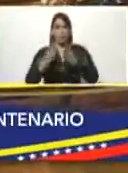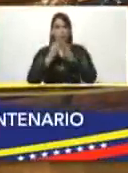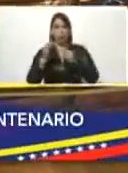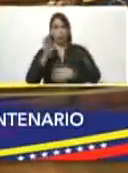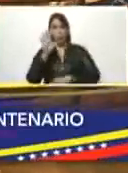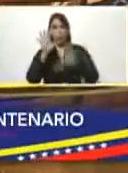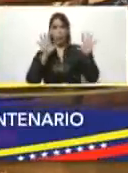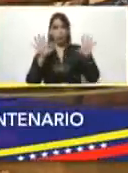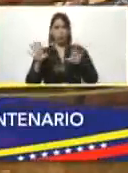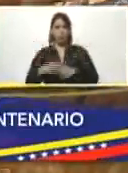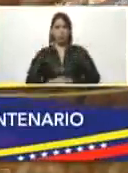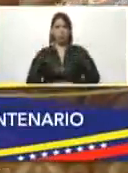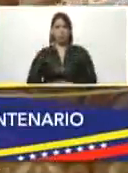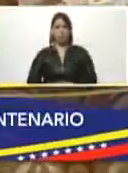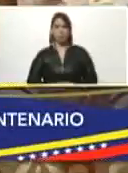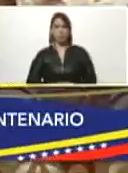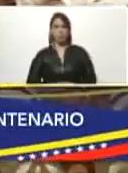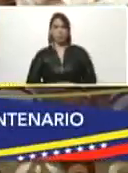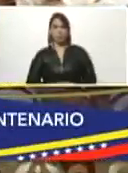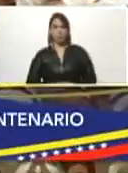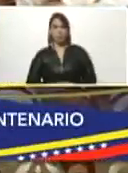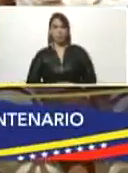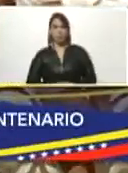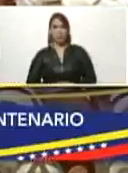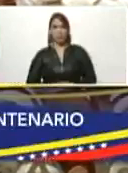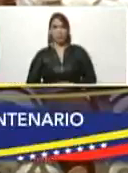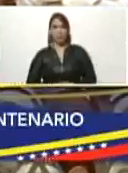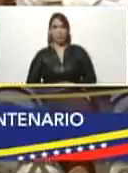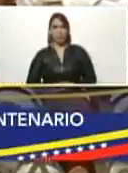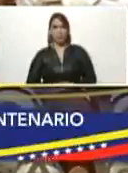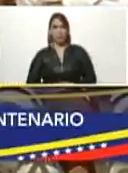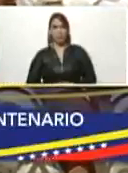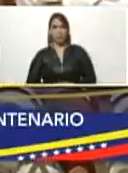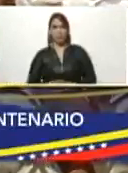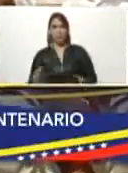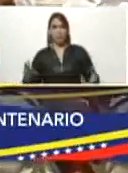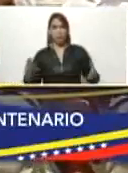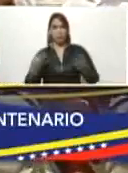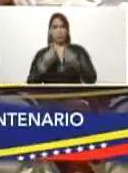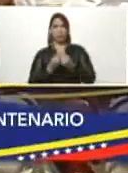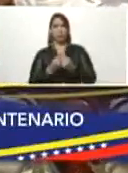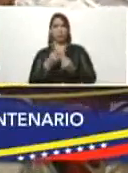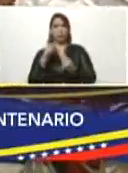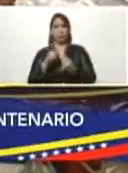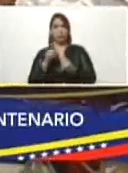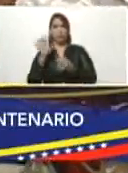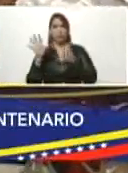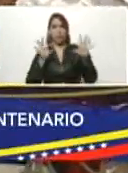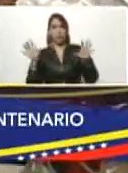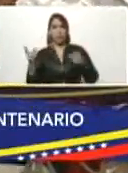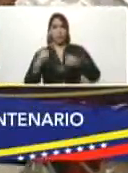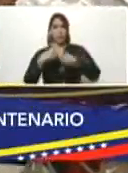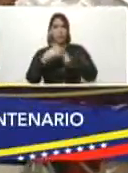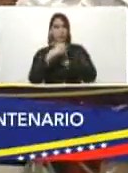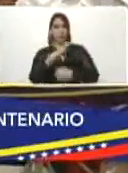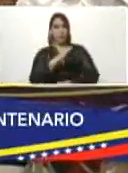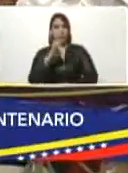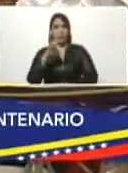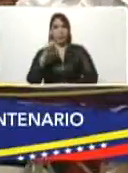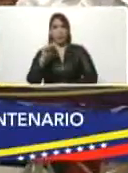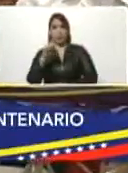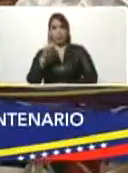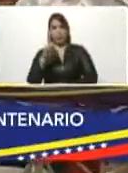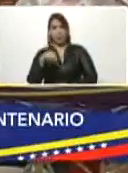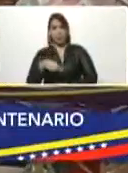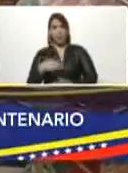los países, entre las naciones. Pero también acompañamos esta postura común a los países integrantes de la CELAC con el planteamiento